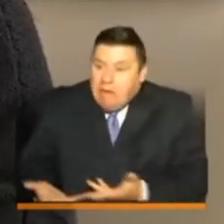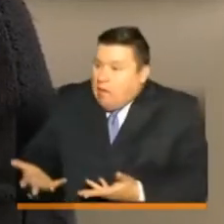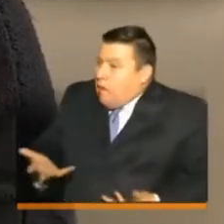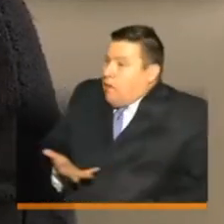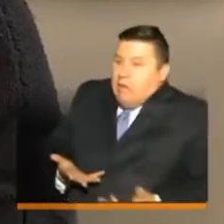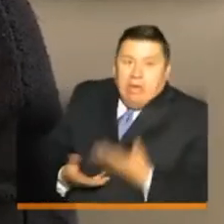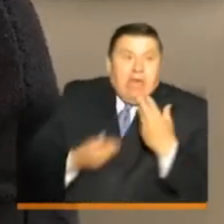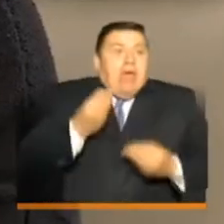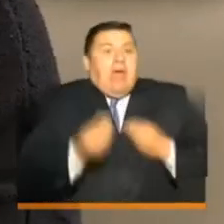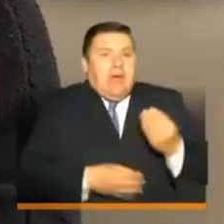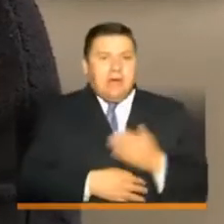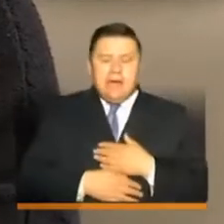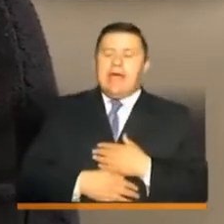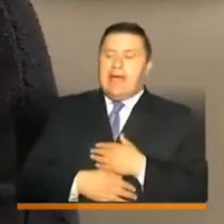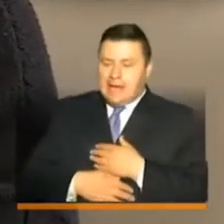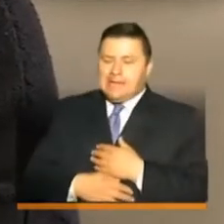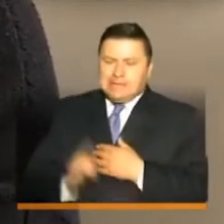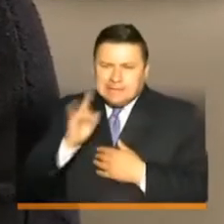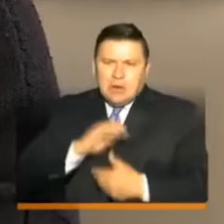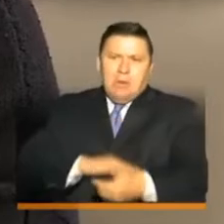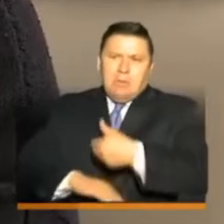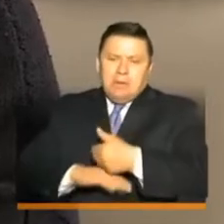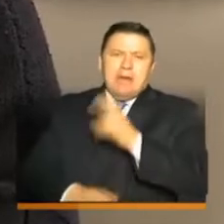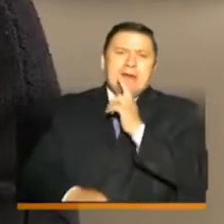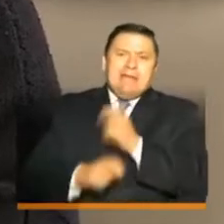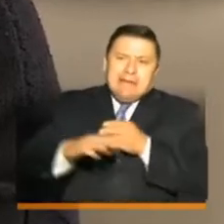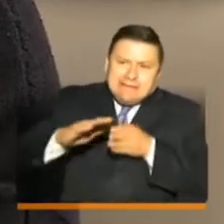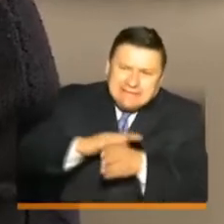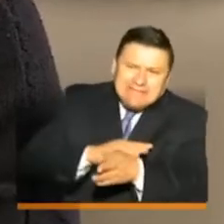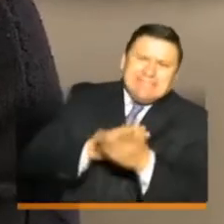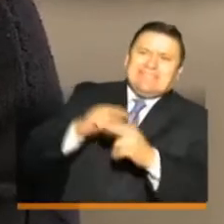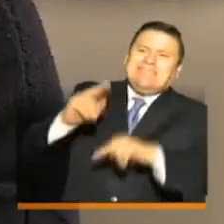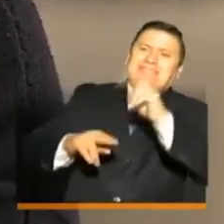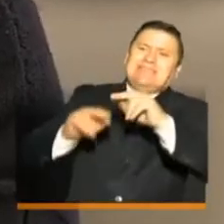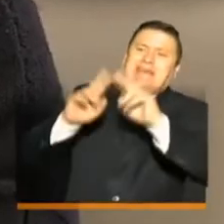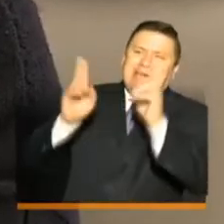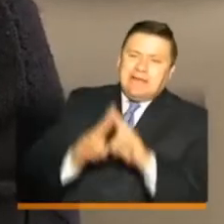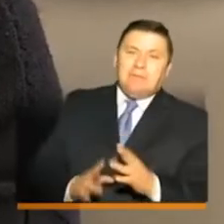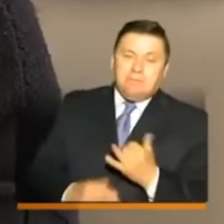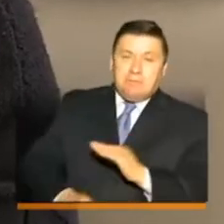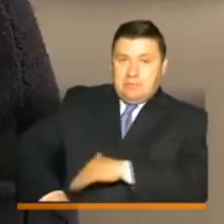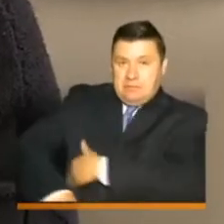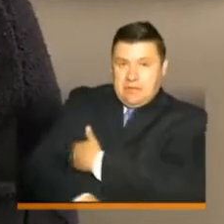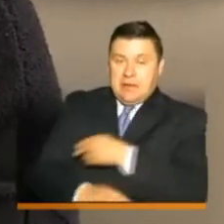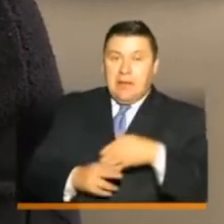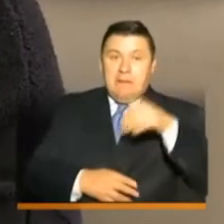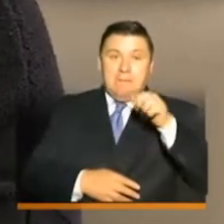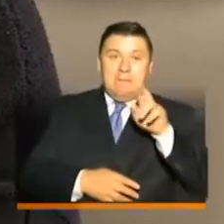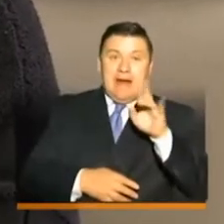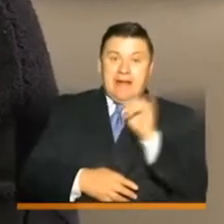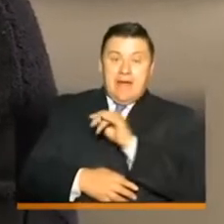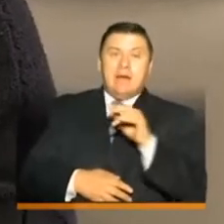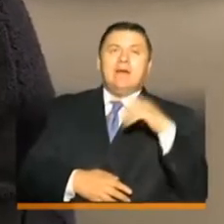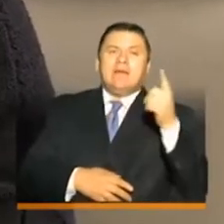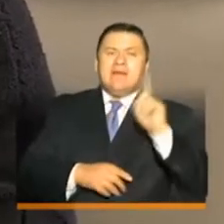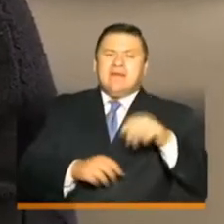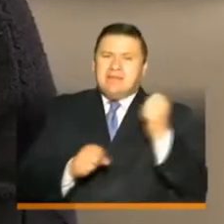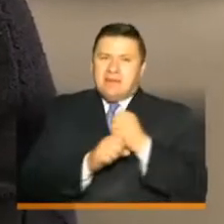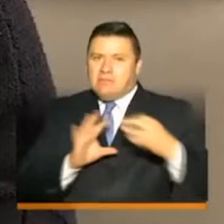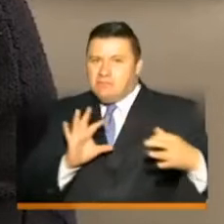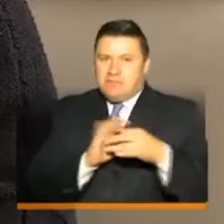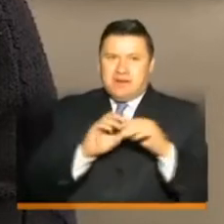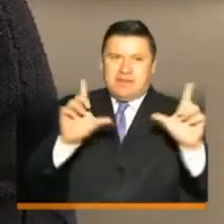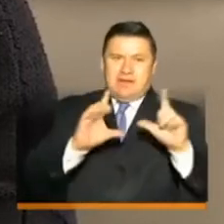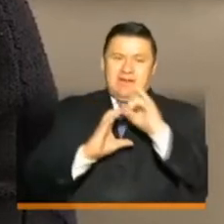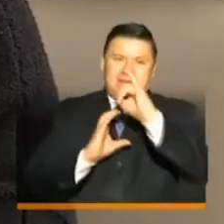oferta digital pues, es más difícil acceder a ella. Y trabajando con la ministra María Victoria, con RTVC y, como usted señala, presidente, con